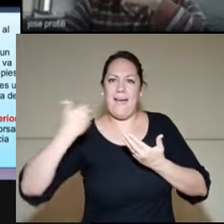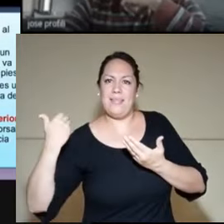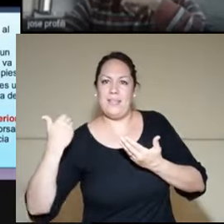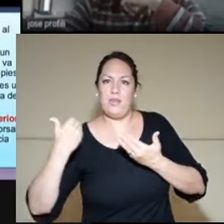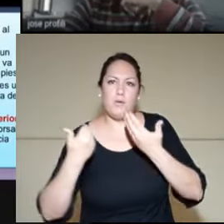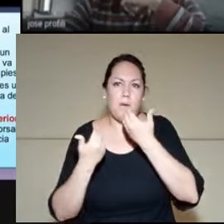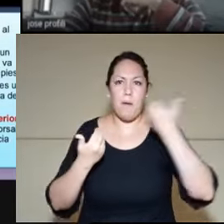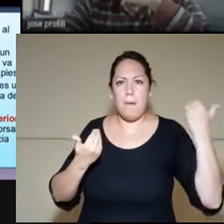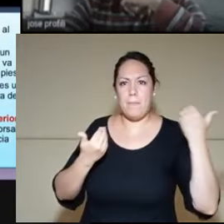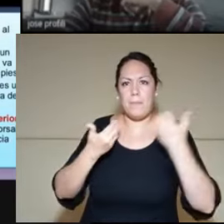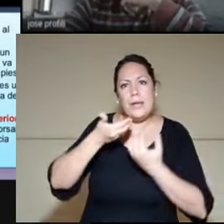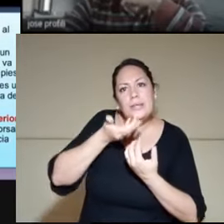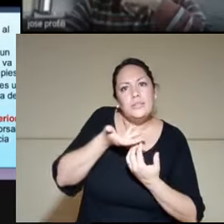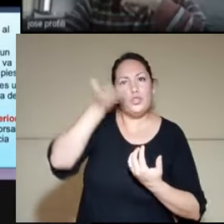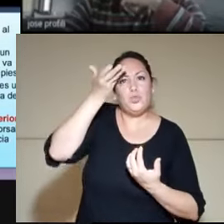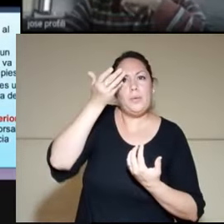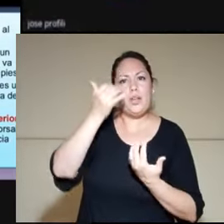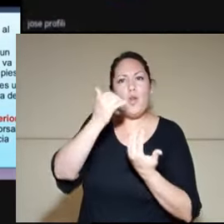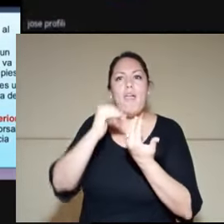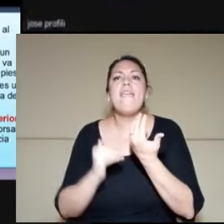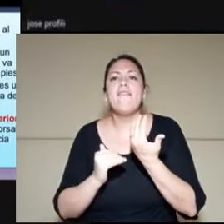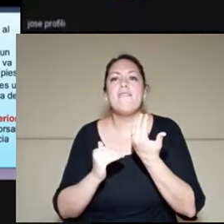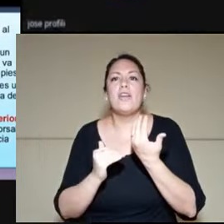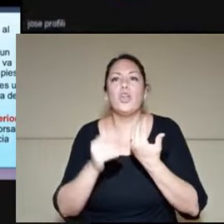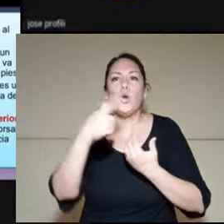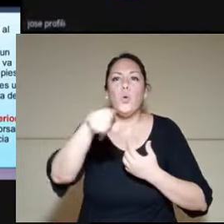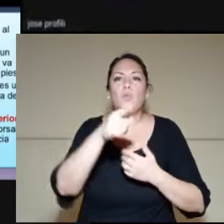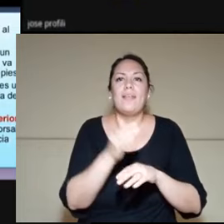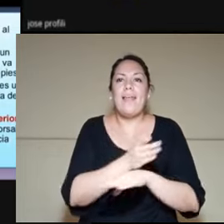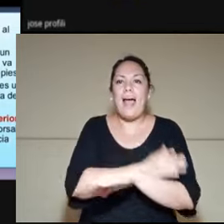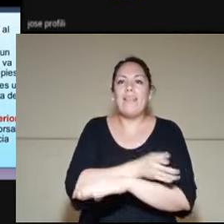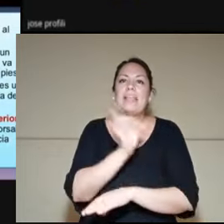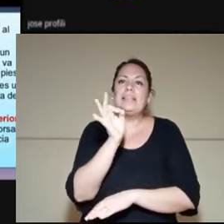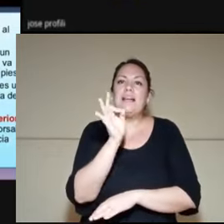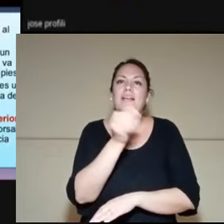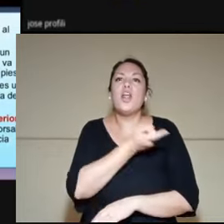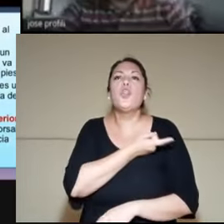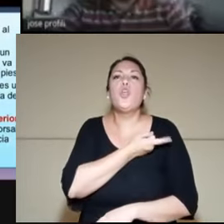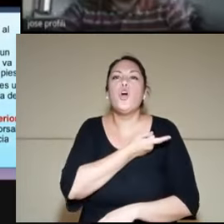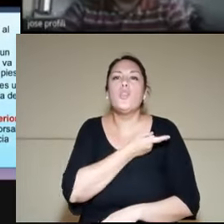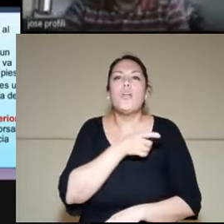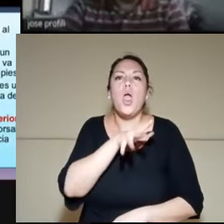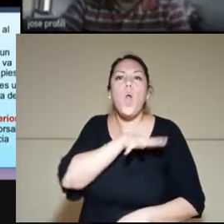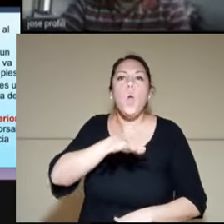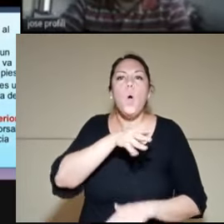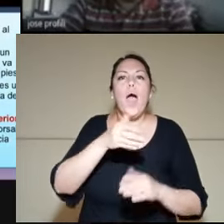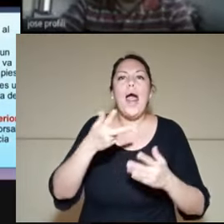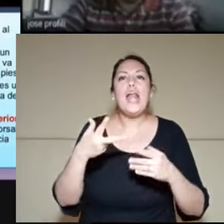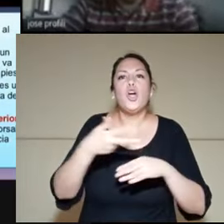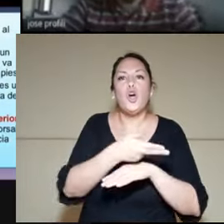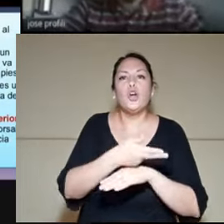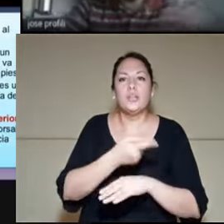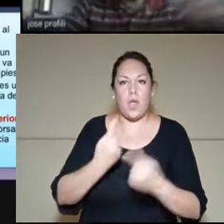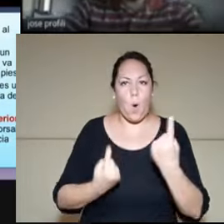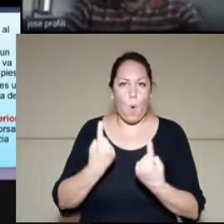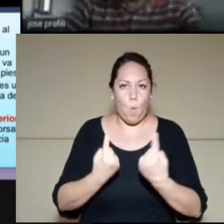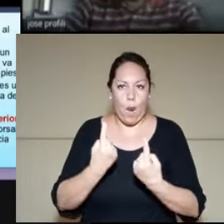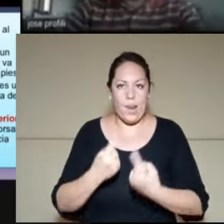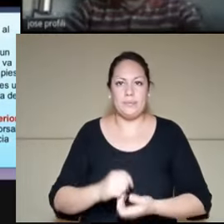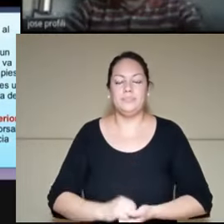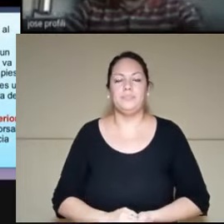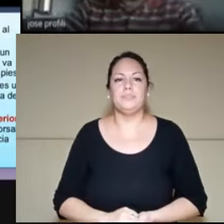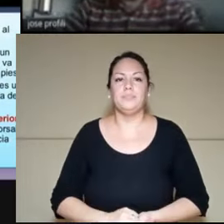cara anterior, la cara posterior. Entonces tienen que ubicarse en los ejes en el espacio.